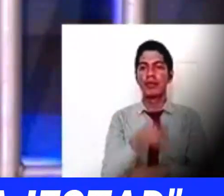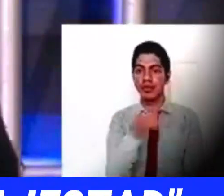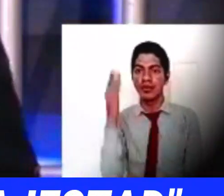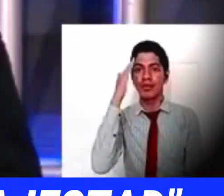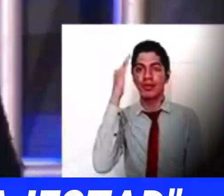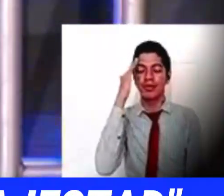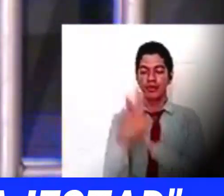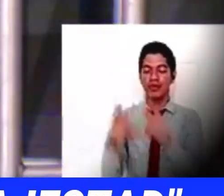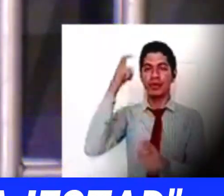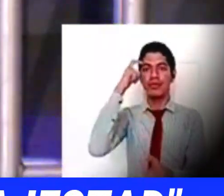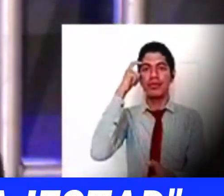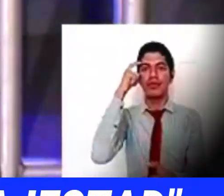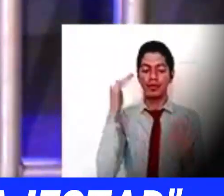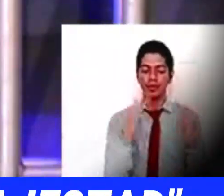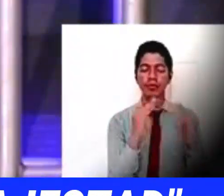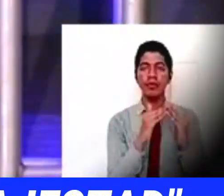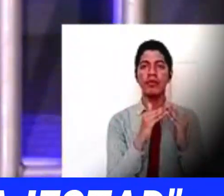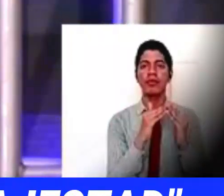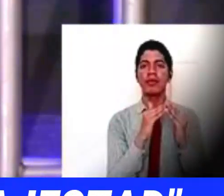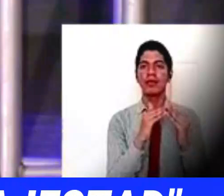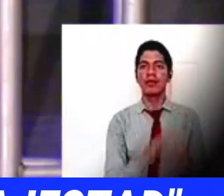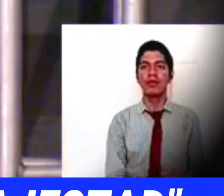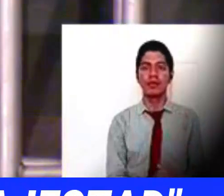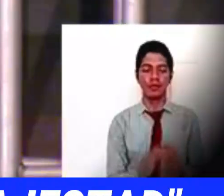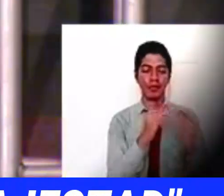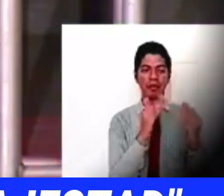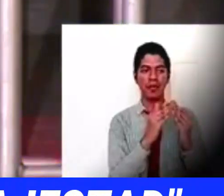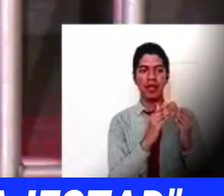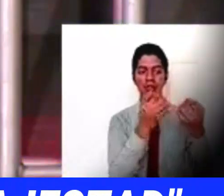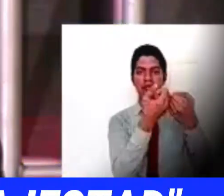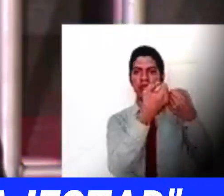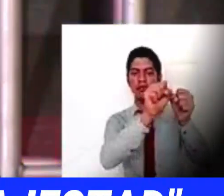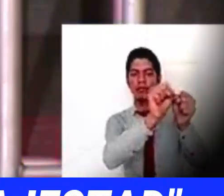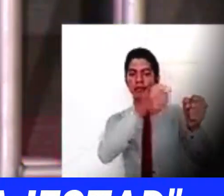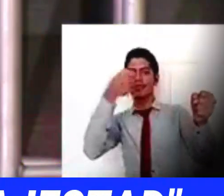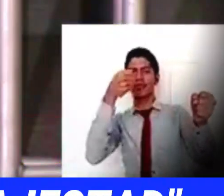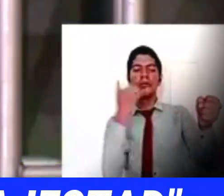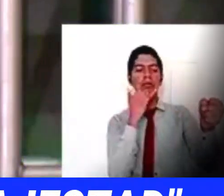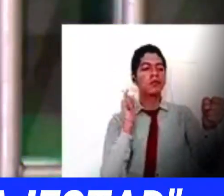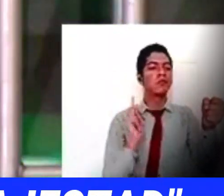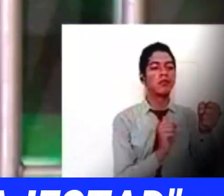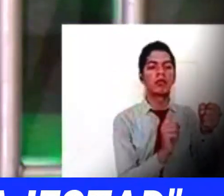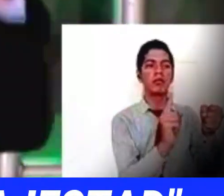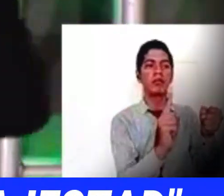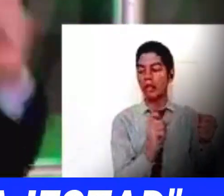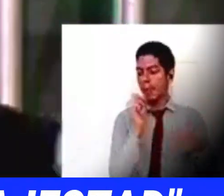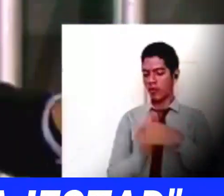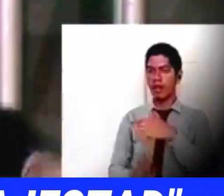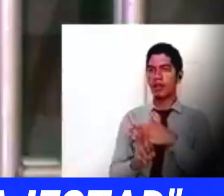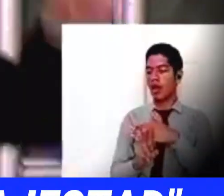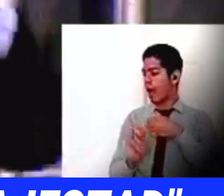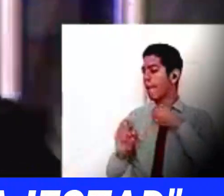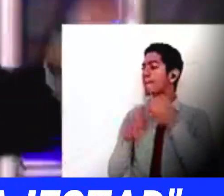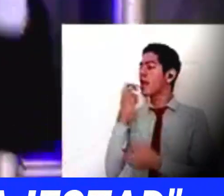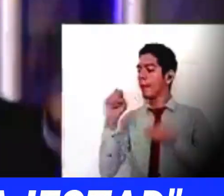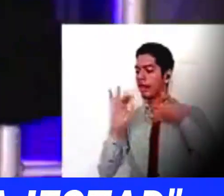de su casa, y cuando entró a la puerta de la casa, no habló el profeta. El profeta tuvo que quedarse callado. No habló el padre de él. El